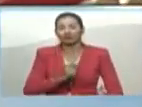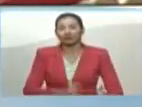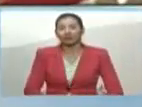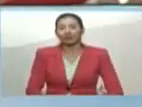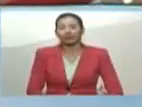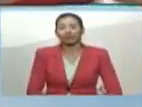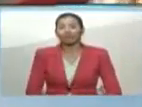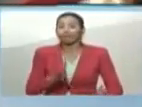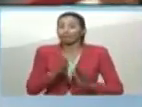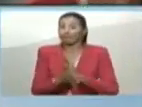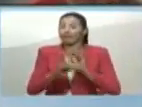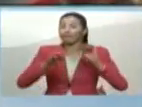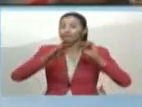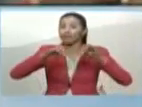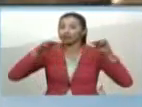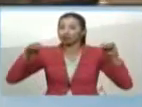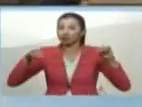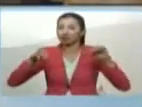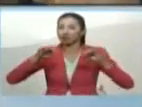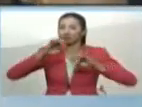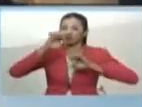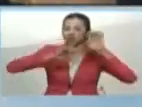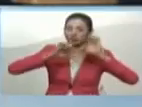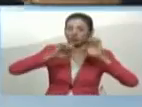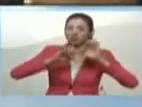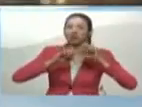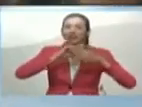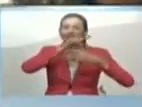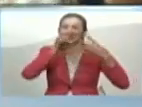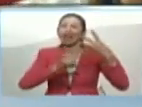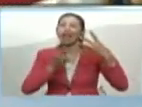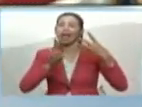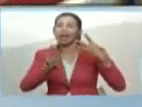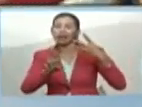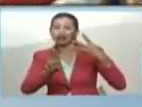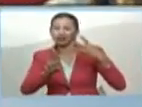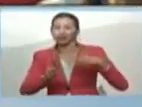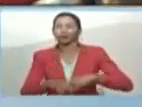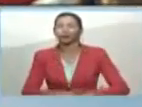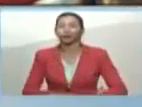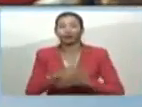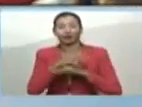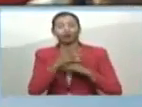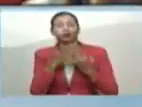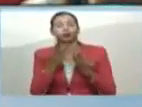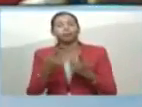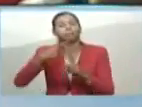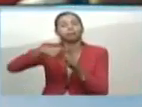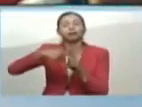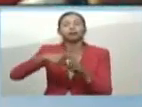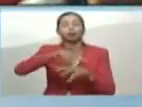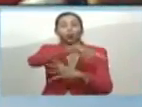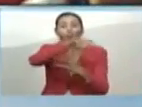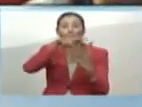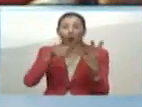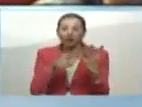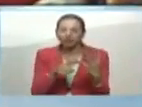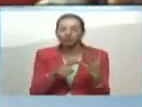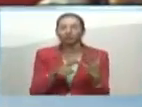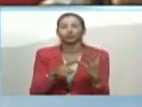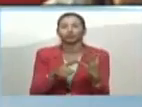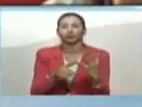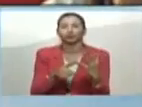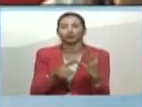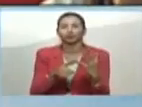de la revisión, rectificación y reimpulso, sumándonos a los cuatro elementos que de una u